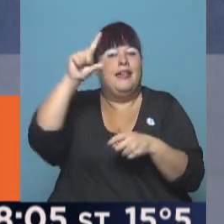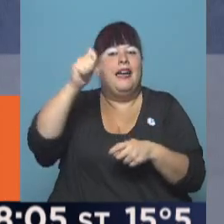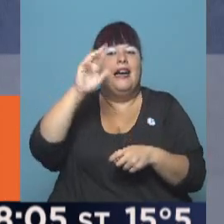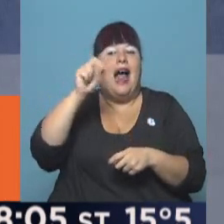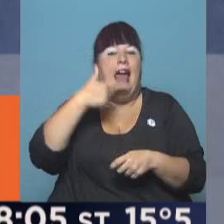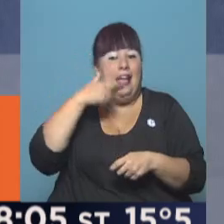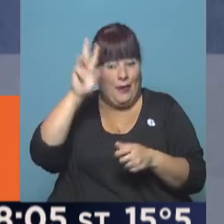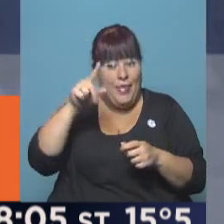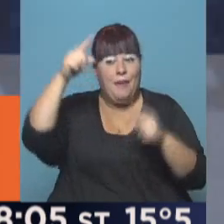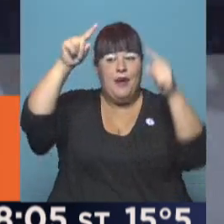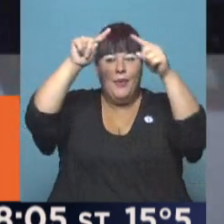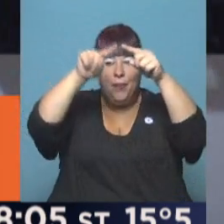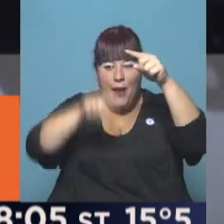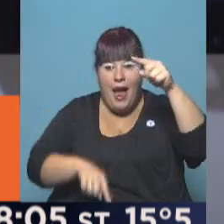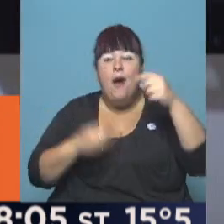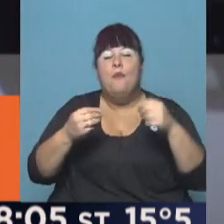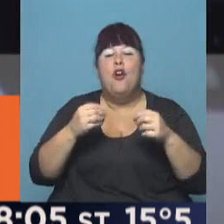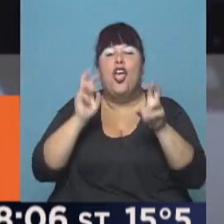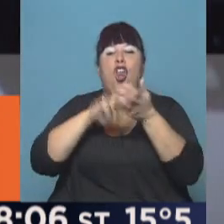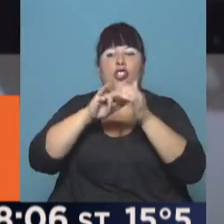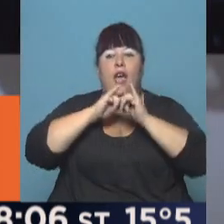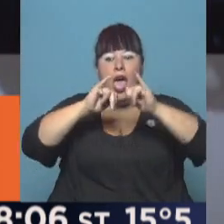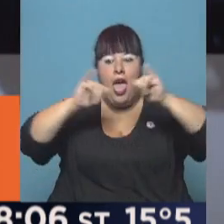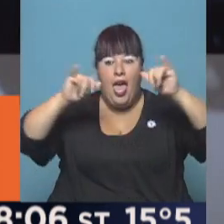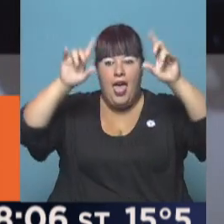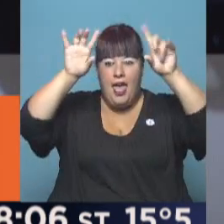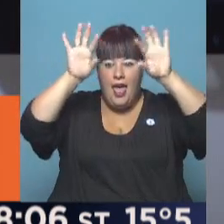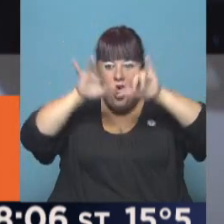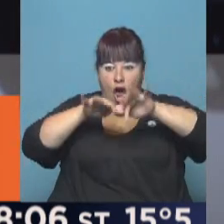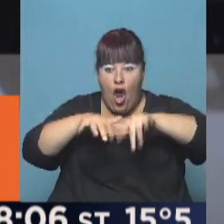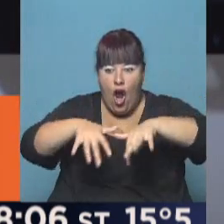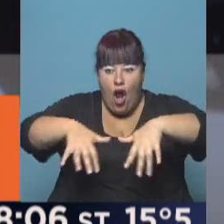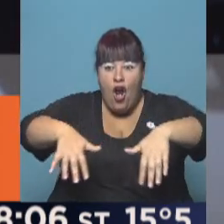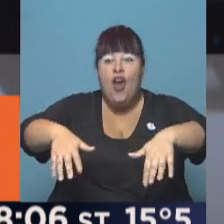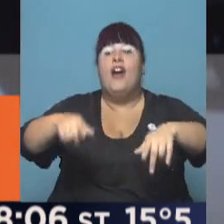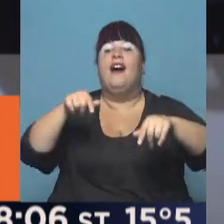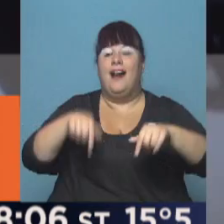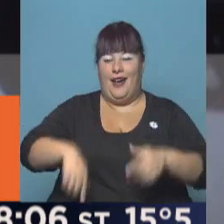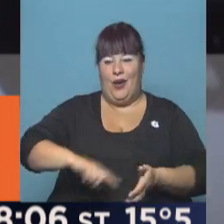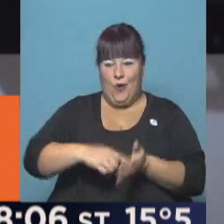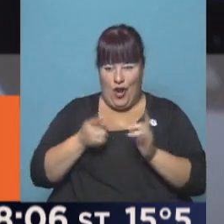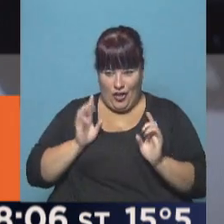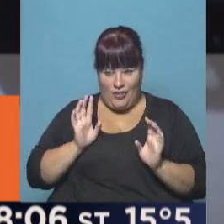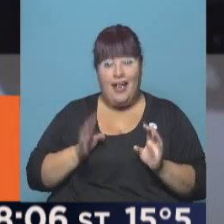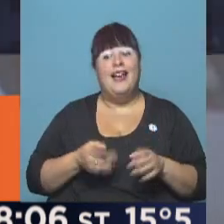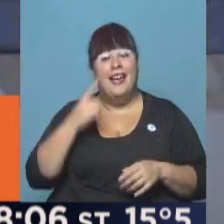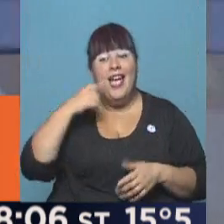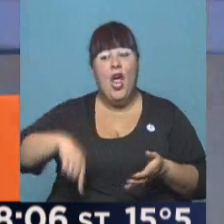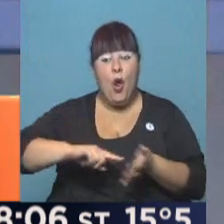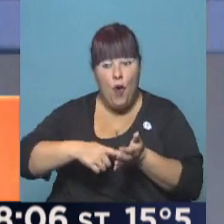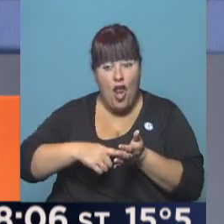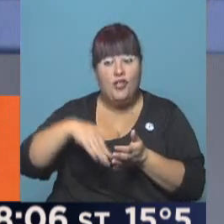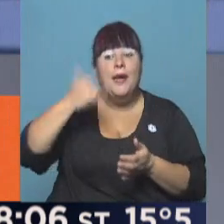Caracas. Después va bajando, porque va bajando la noticia y cuando va bajando la noticia va llegando a Buenos Aires. Fíjate que Buenos Aires